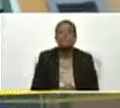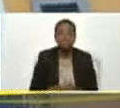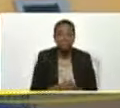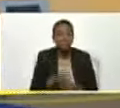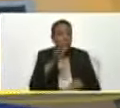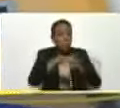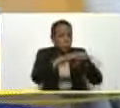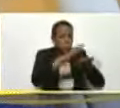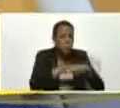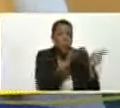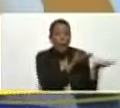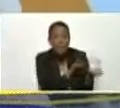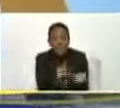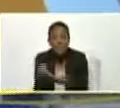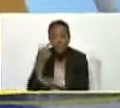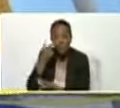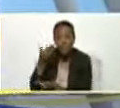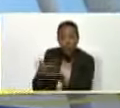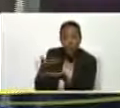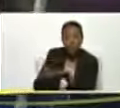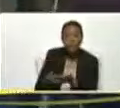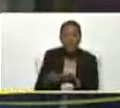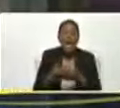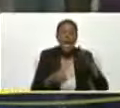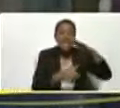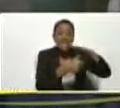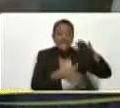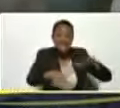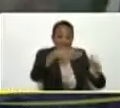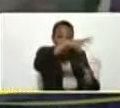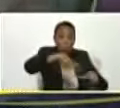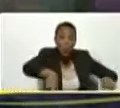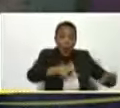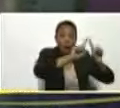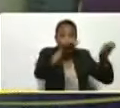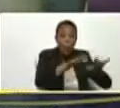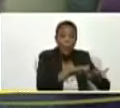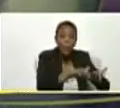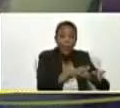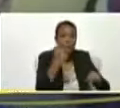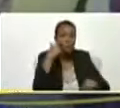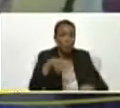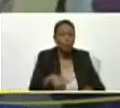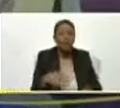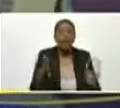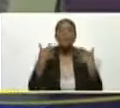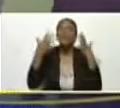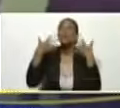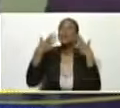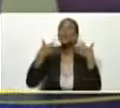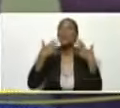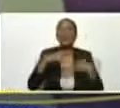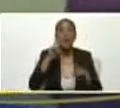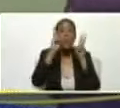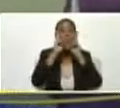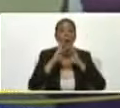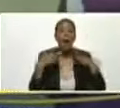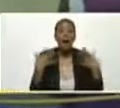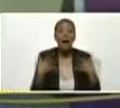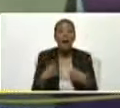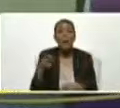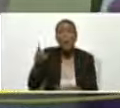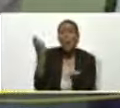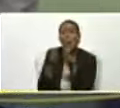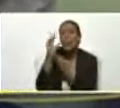invito a pasar para que ve bueno aquí está el centro de computación mira aquí si está fresco